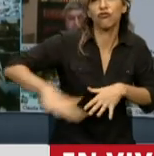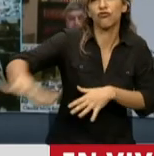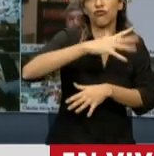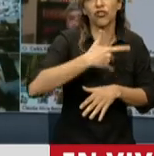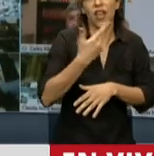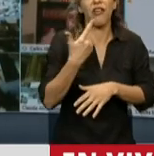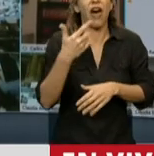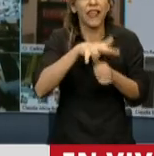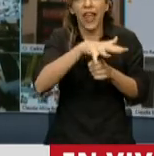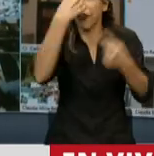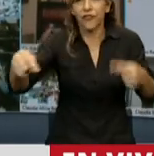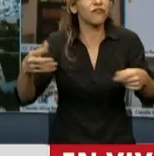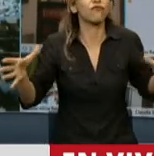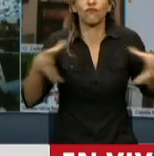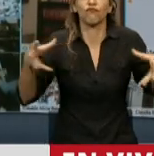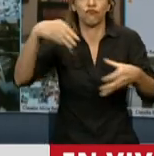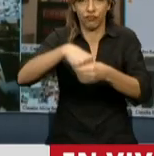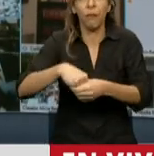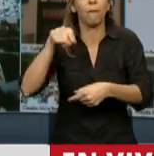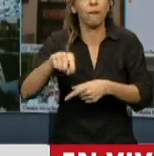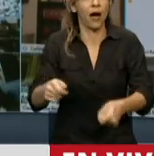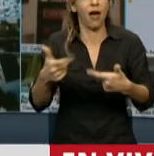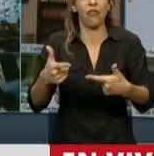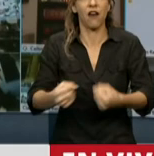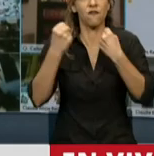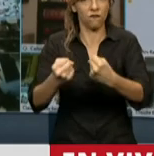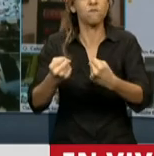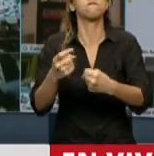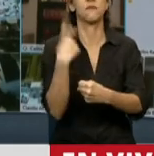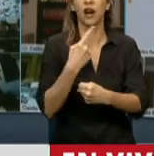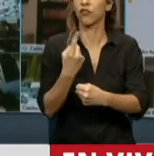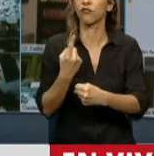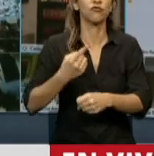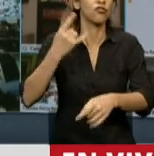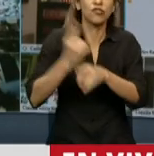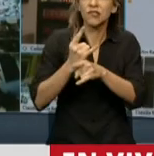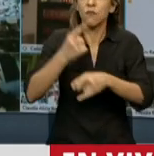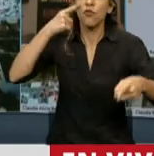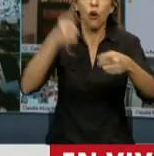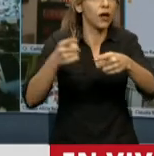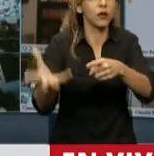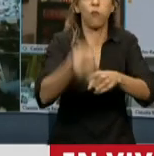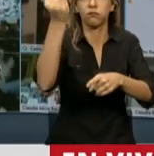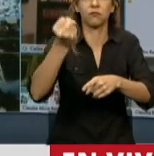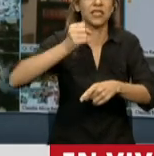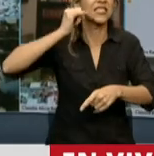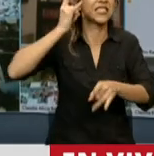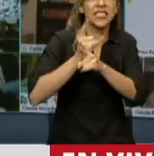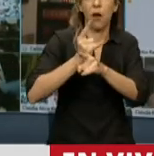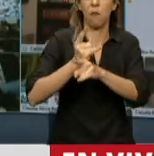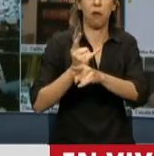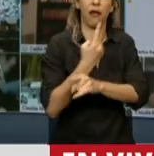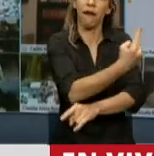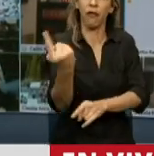intenta reforzar lo que ha sido y deberá seguir siendo un objetivo común de todos y cada uno de